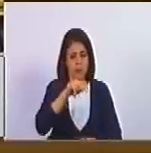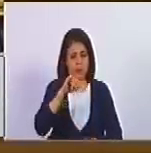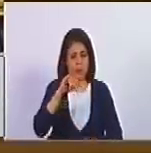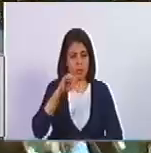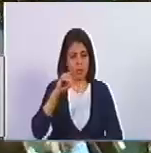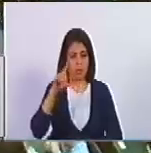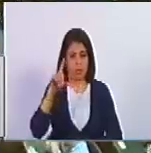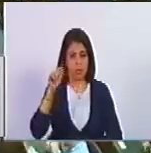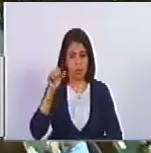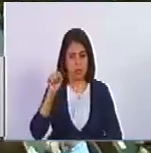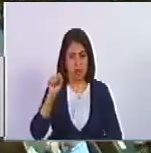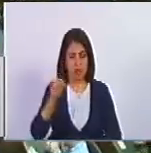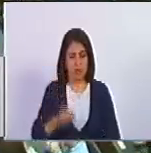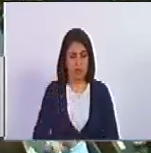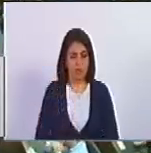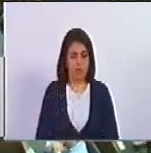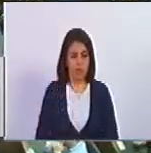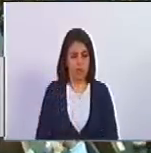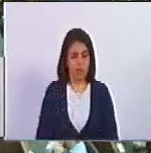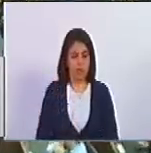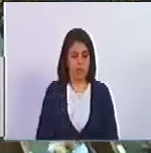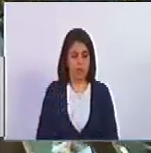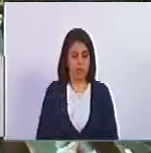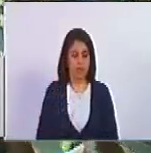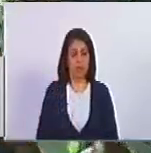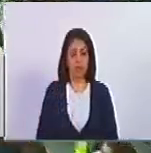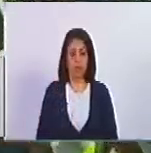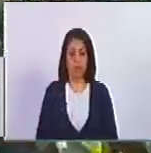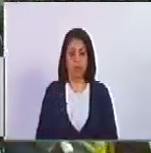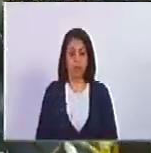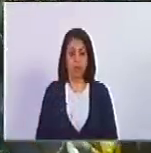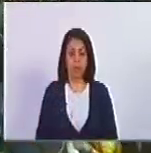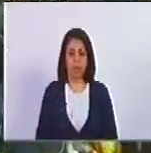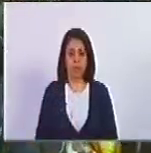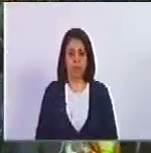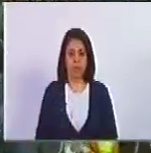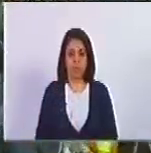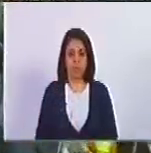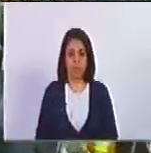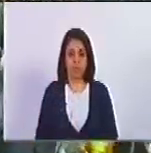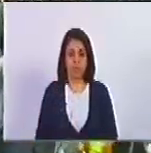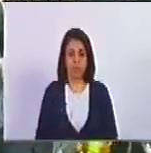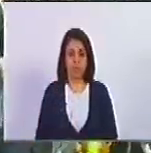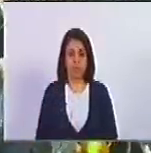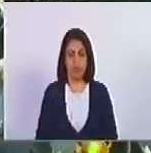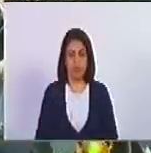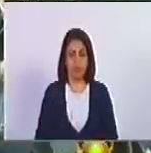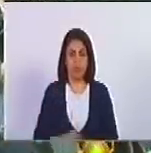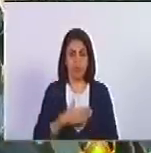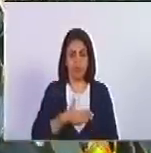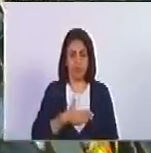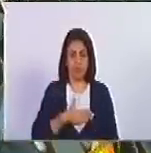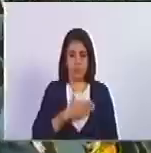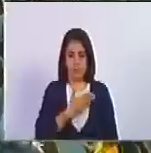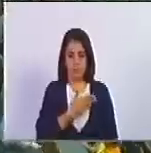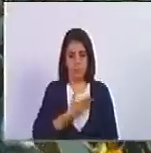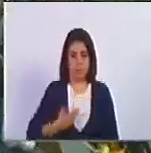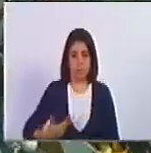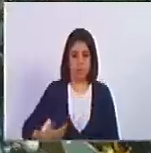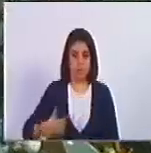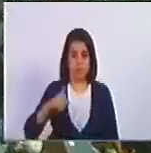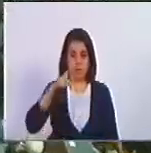Ernesto Maduro Guerra. presidente,